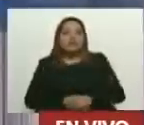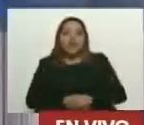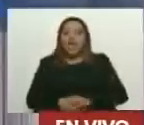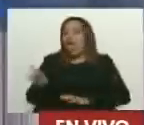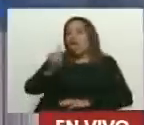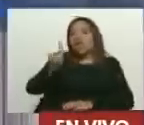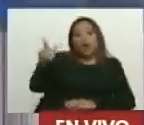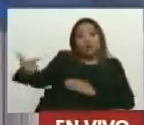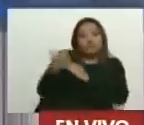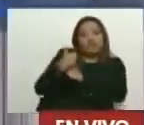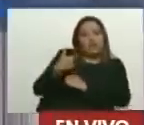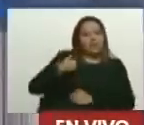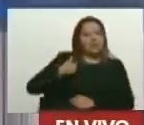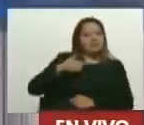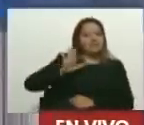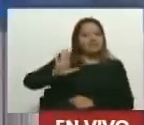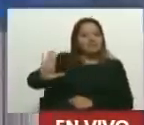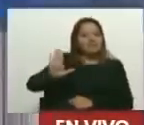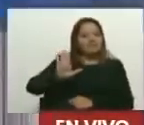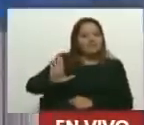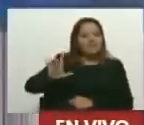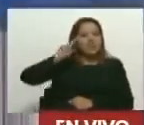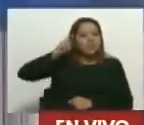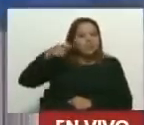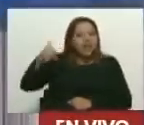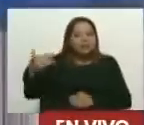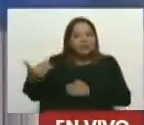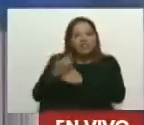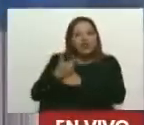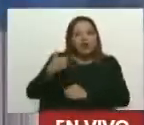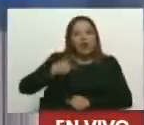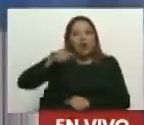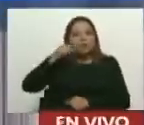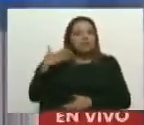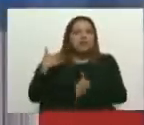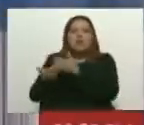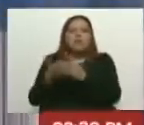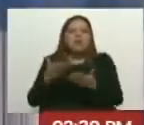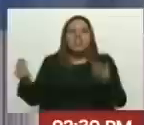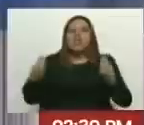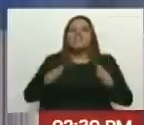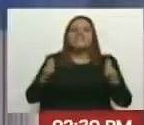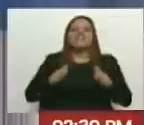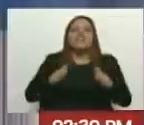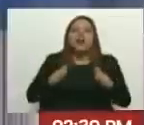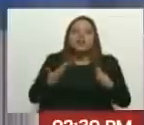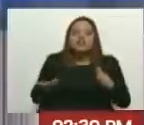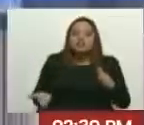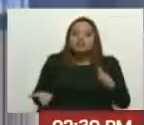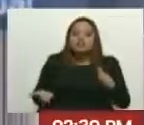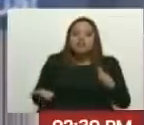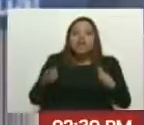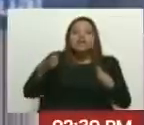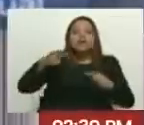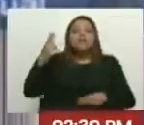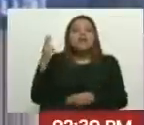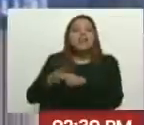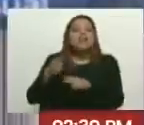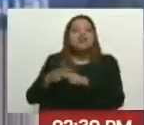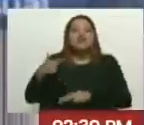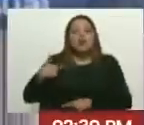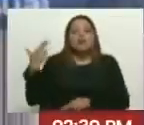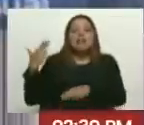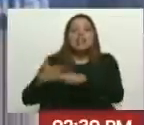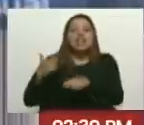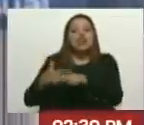conmigo. Acuérdense que se están metiendo con un tipo que no le importa la vida. Eso es muy peligroso.